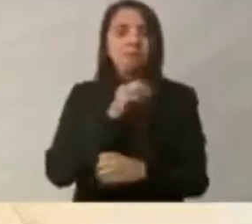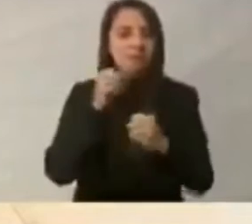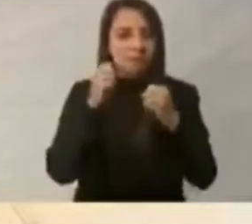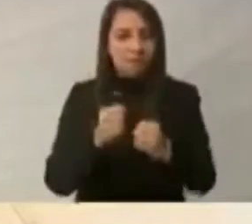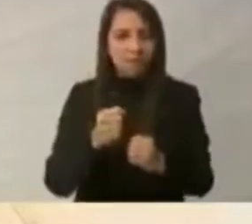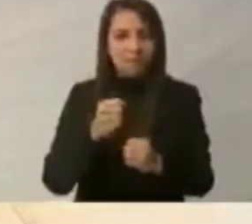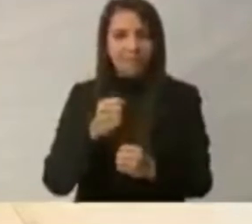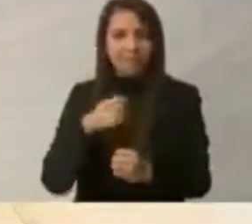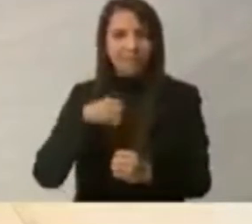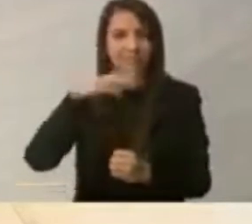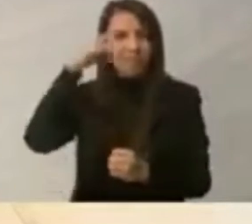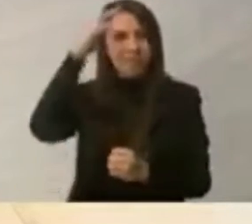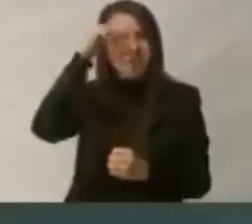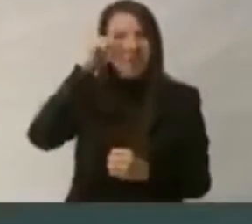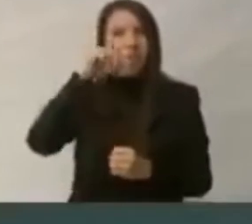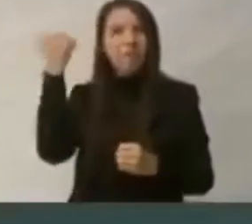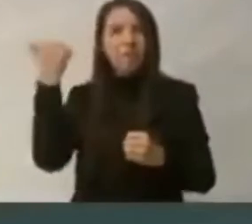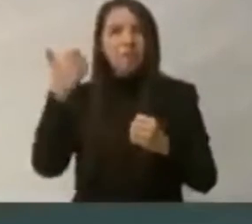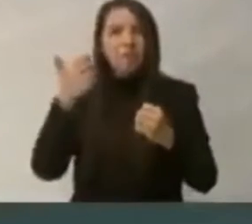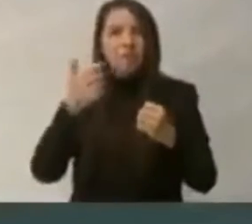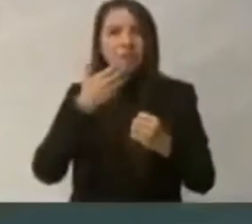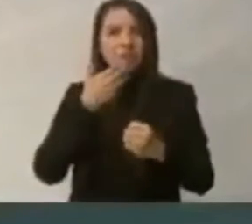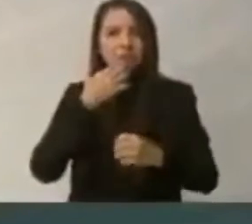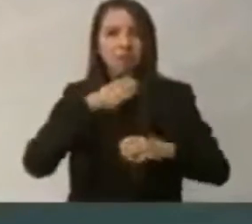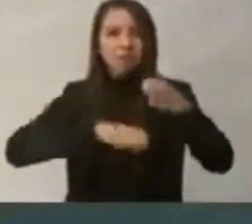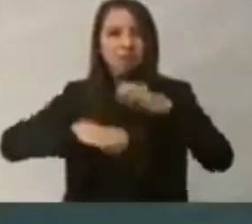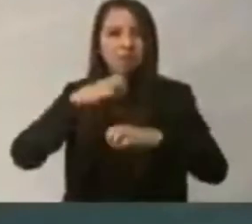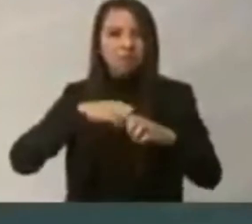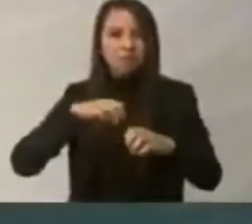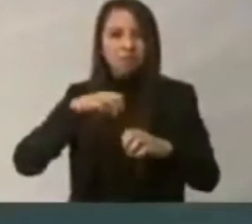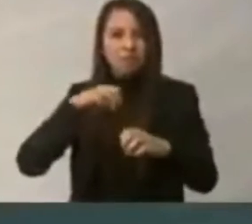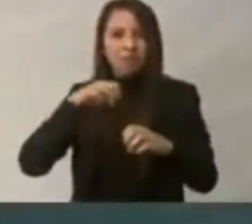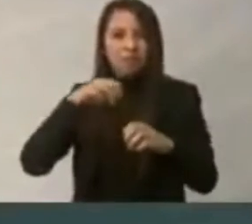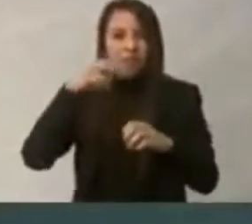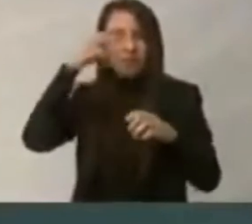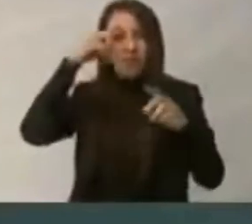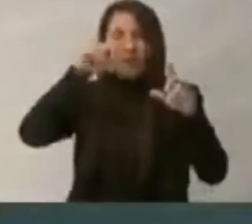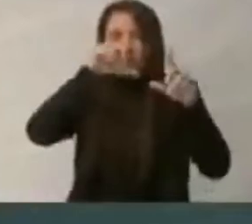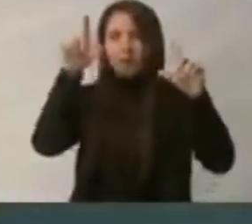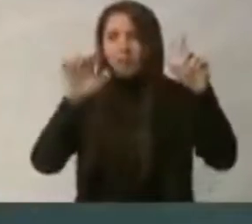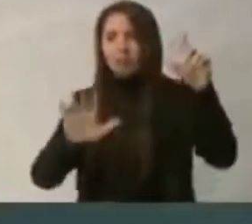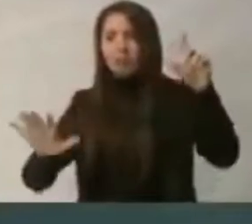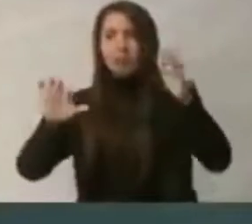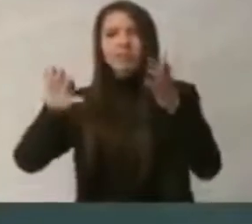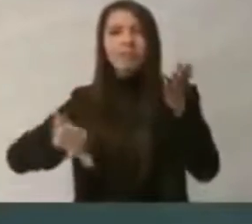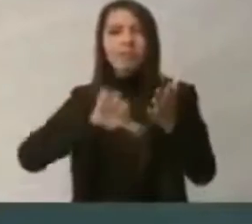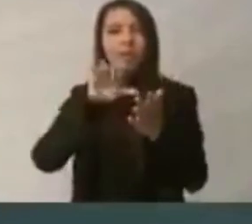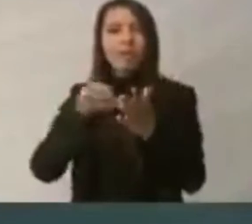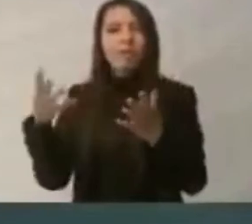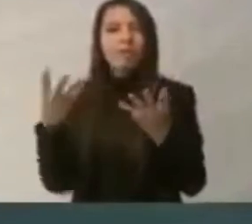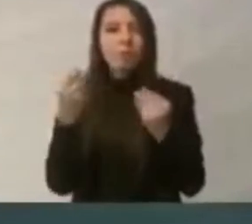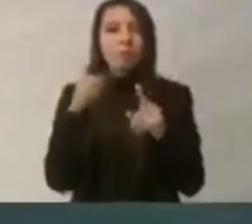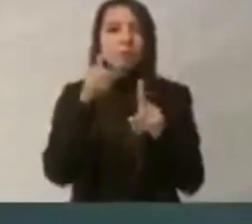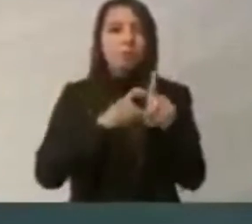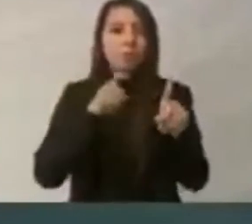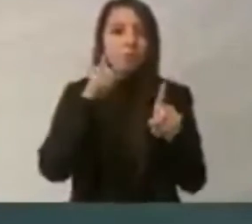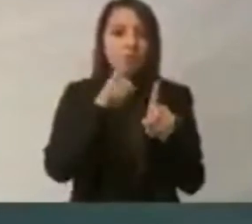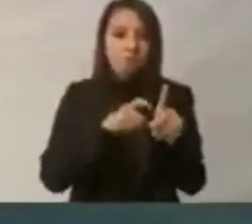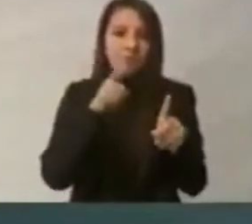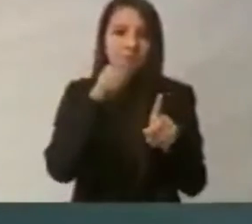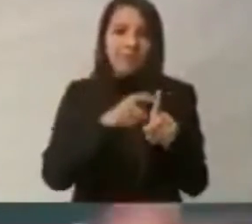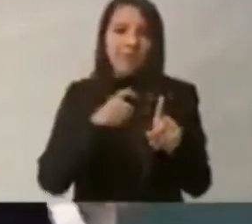empresarios muy grandes del centro me decían en tono de burla que iban a venir